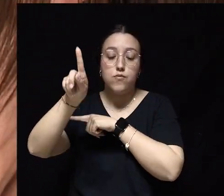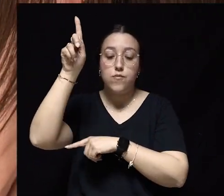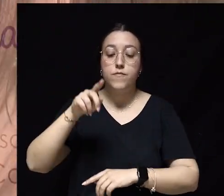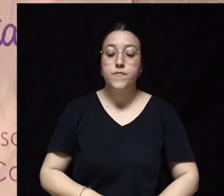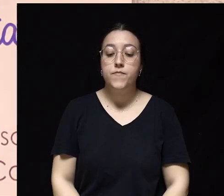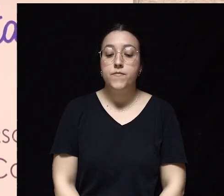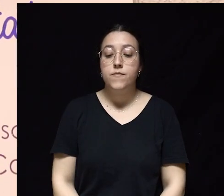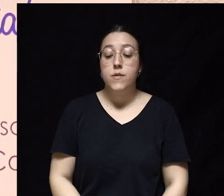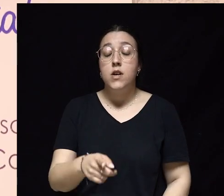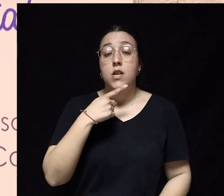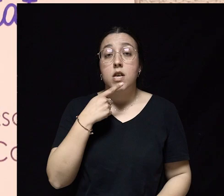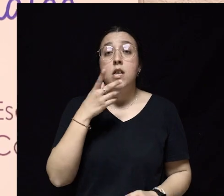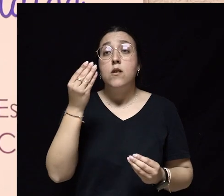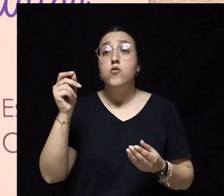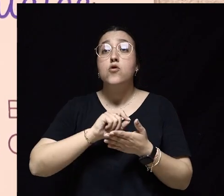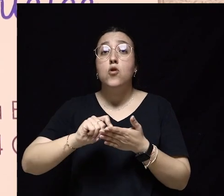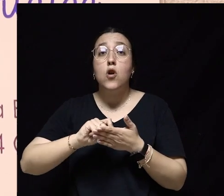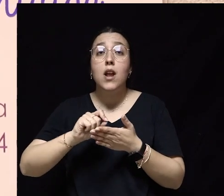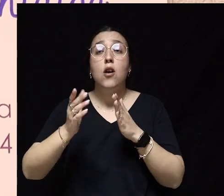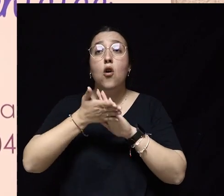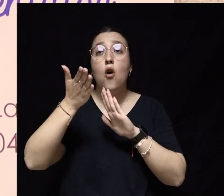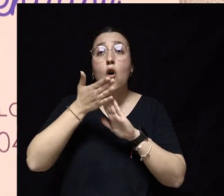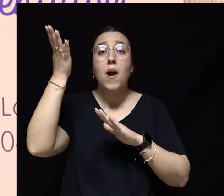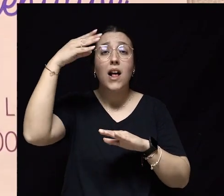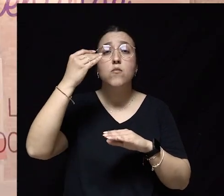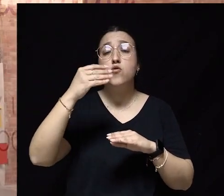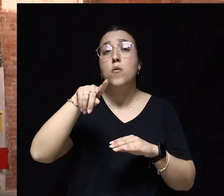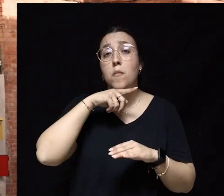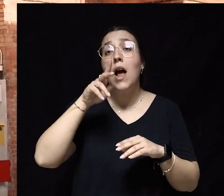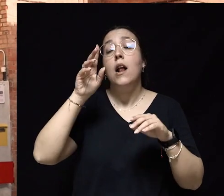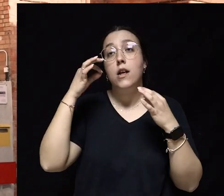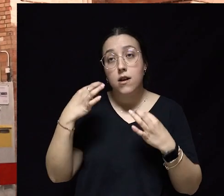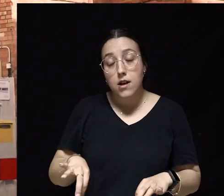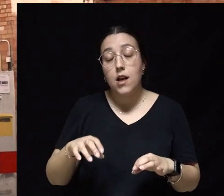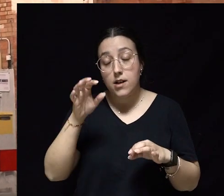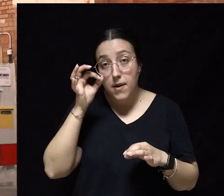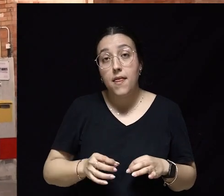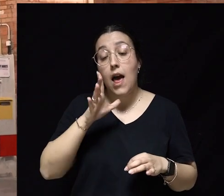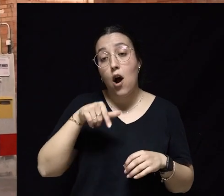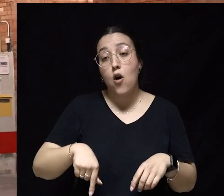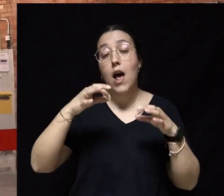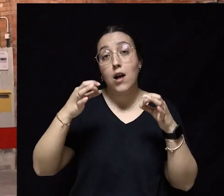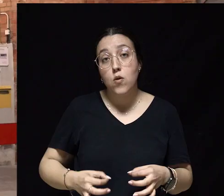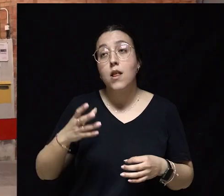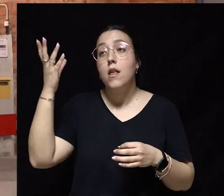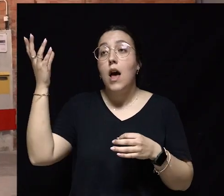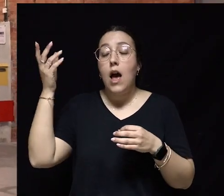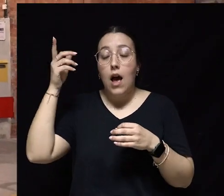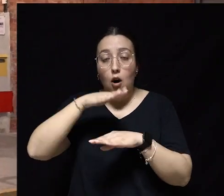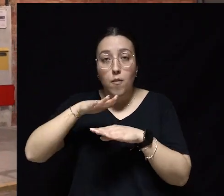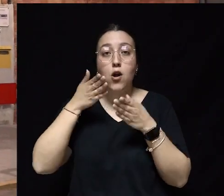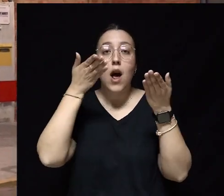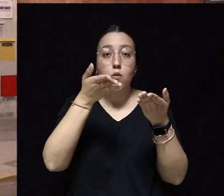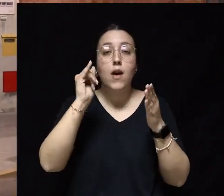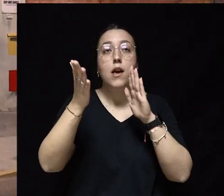educativas habrán. En cuanto a las infraestructuras escolares, hay que señalar que poco a poco han ido mejorando. El problema estriba en que muchos centros,